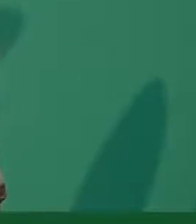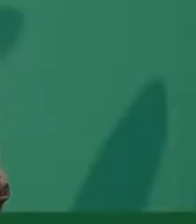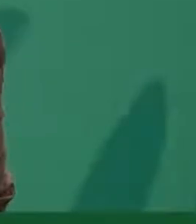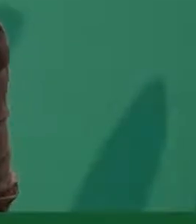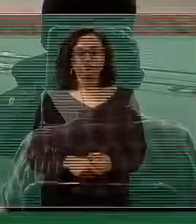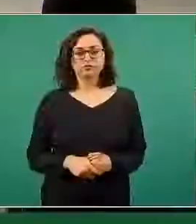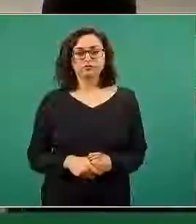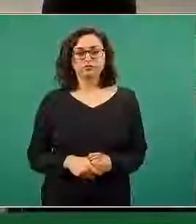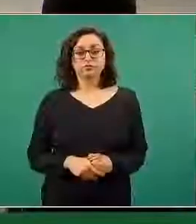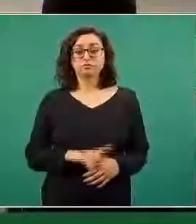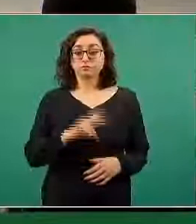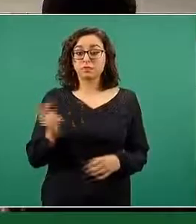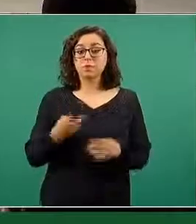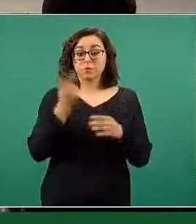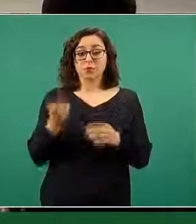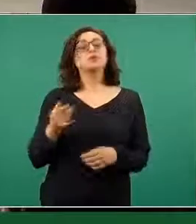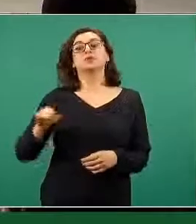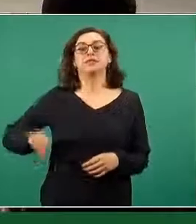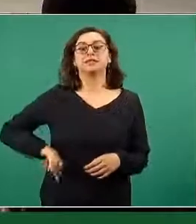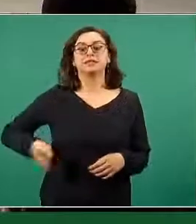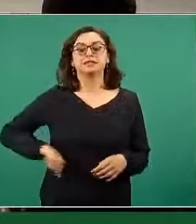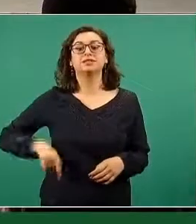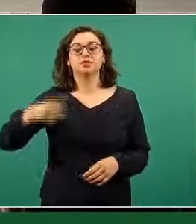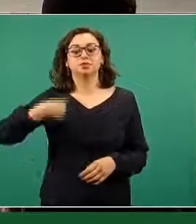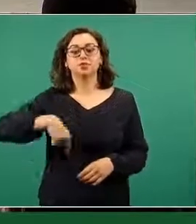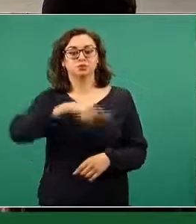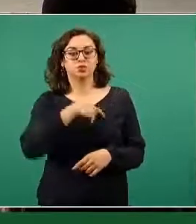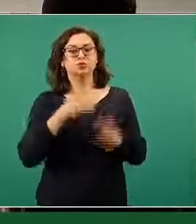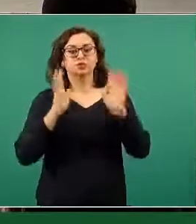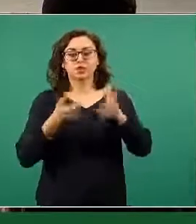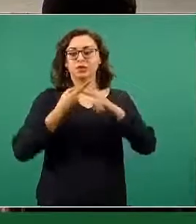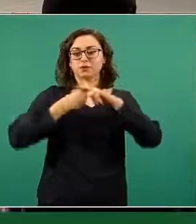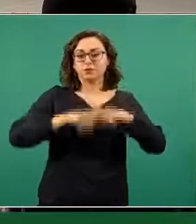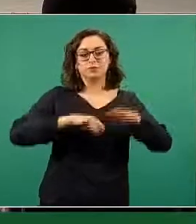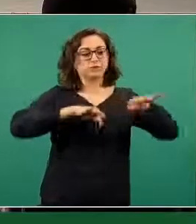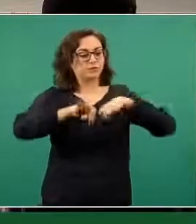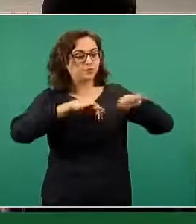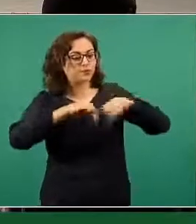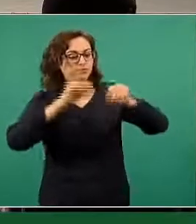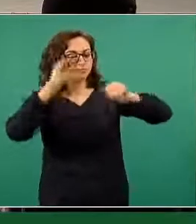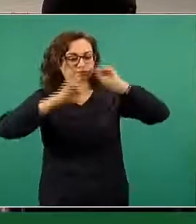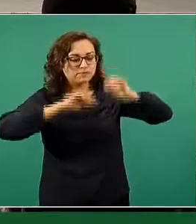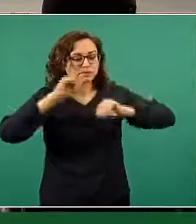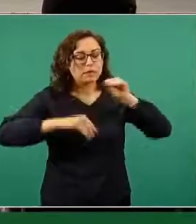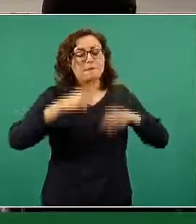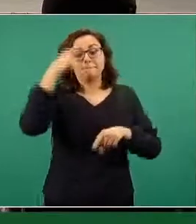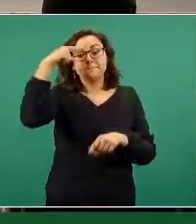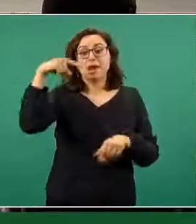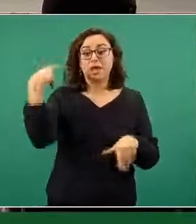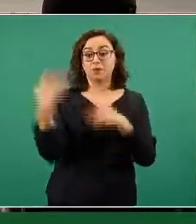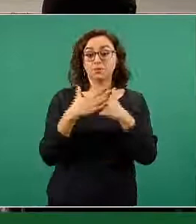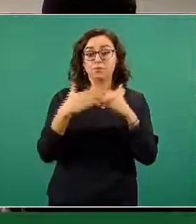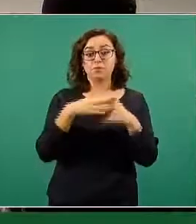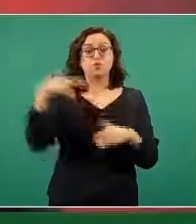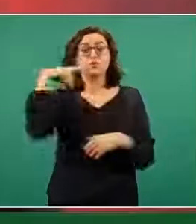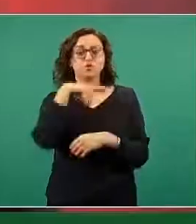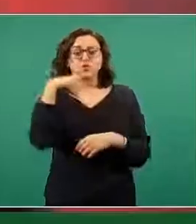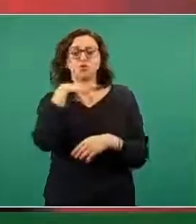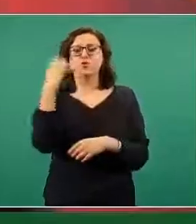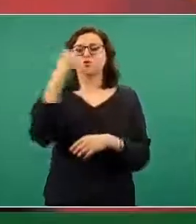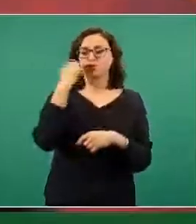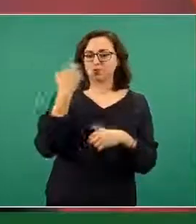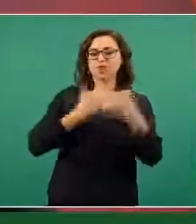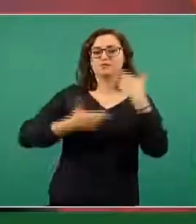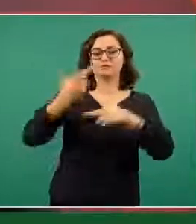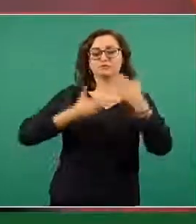pronto posible a clases. El rezago educativo que ha dejado la pandemia es importante y hay que tratar de abatirlo